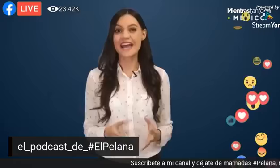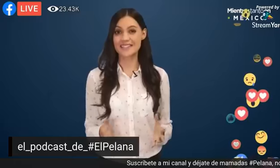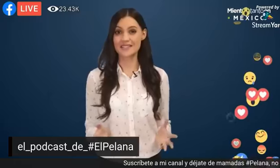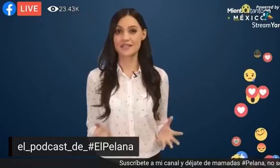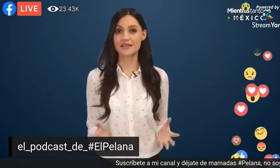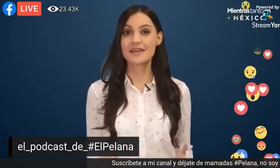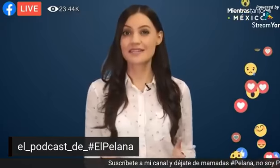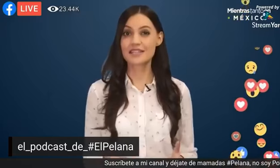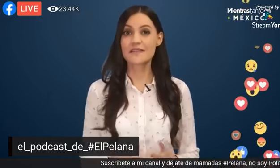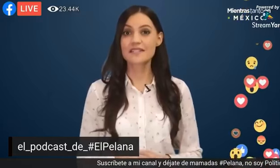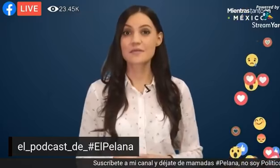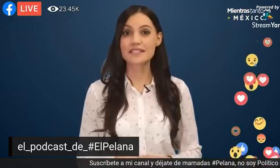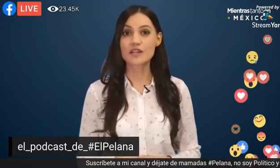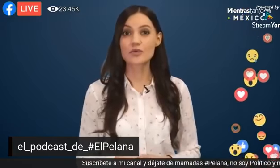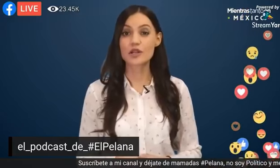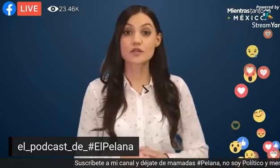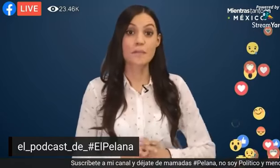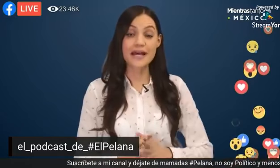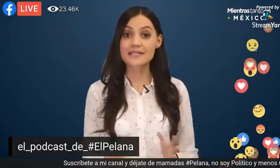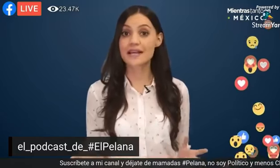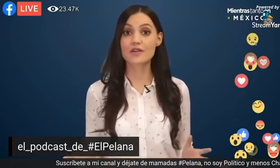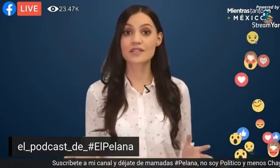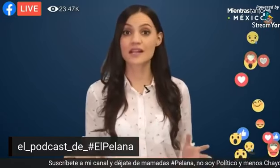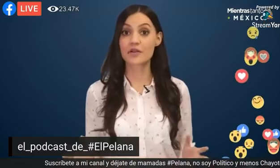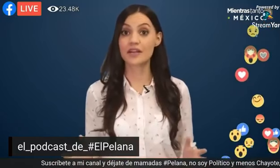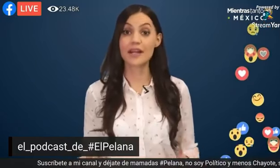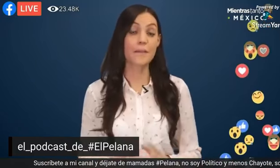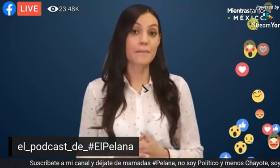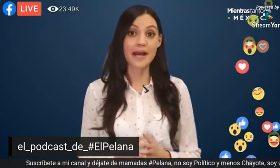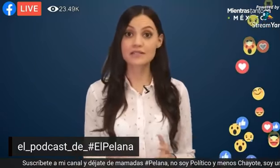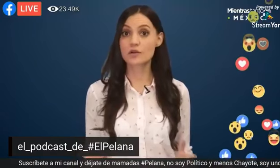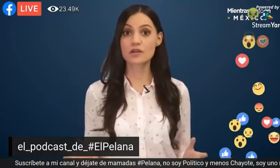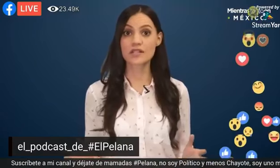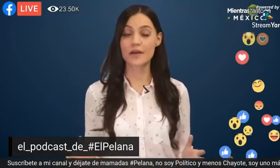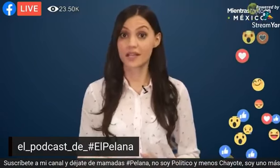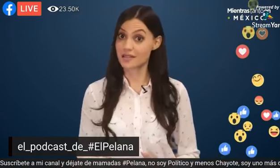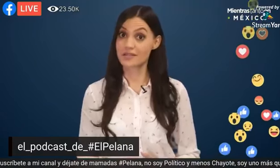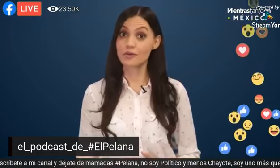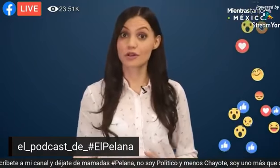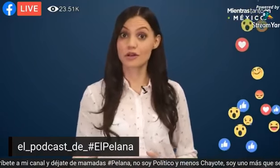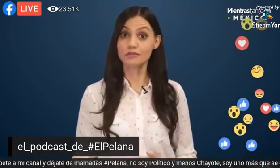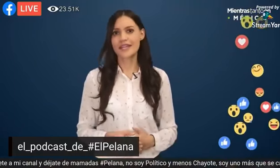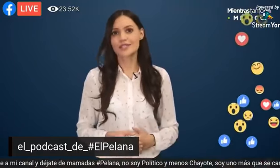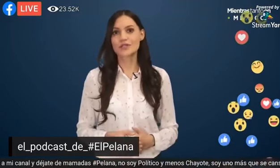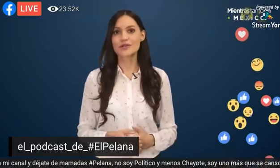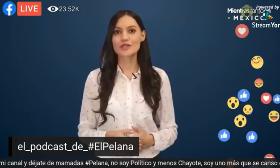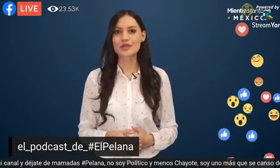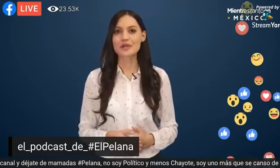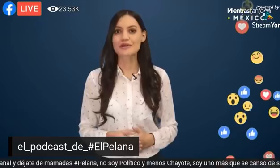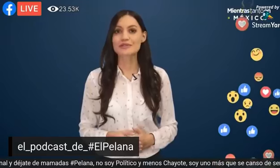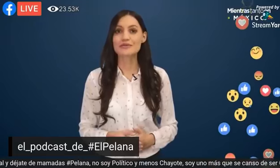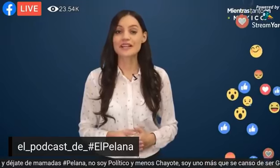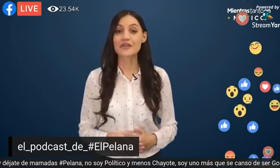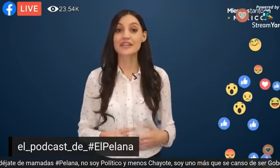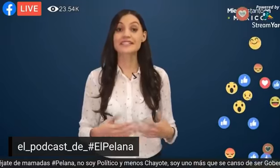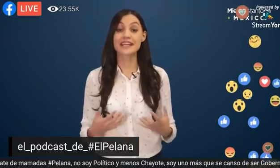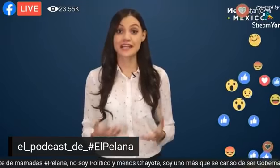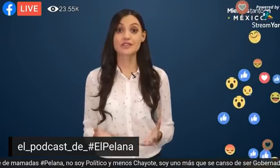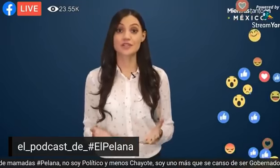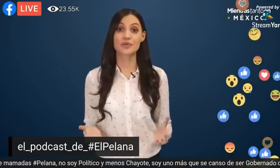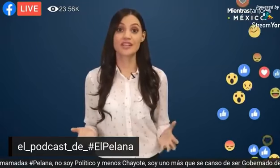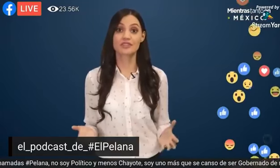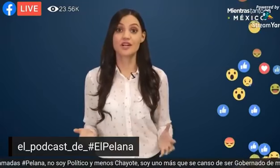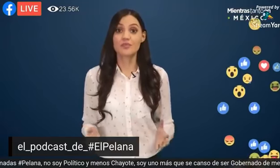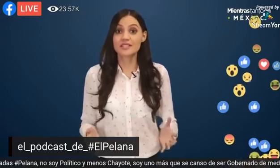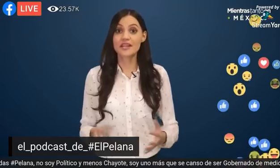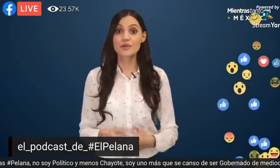311,279 pesos, es decir, 7 veces más que los vuelos más caros de la aerolínea más lujosa. Excesivo, ¿no? Y esto es solo sobre los gobernadores que